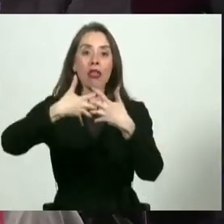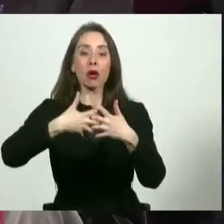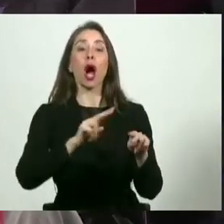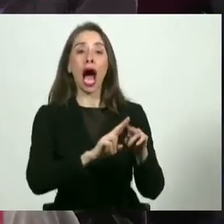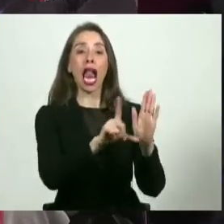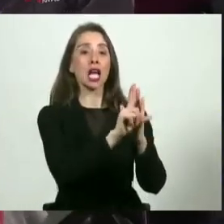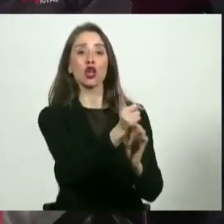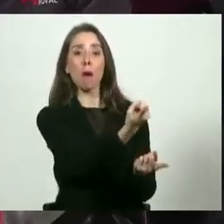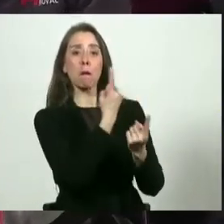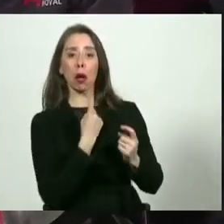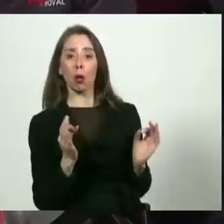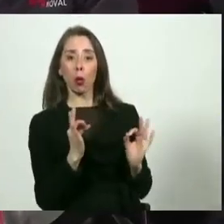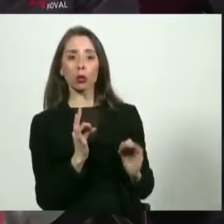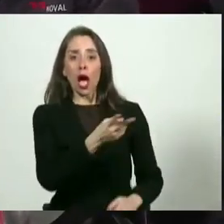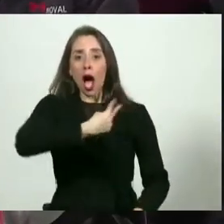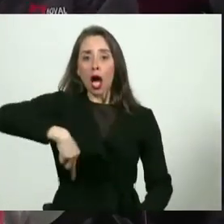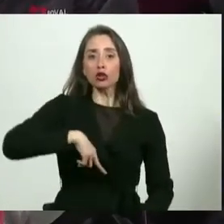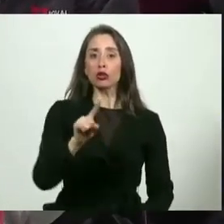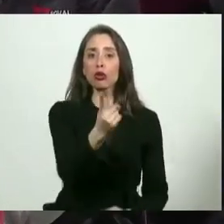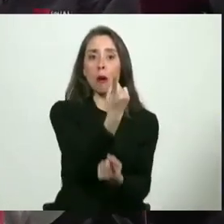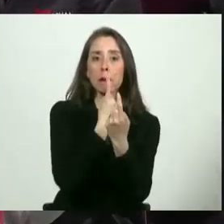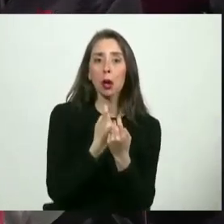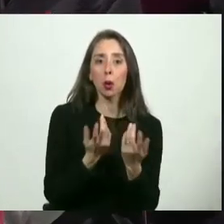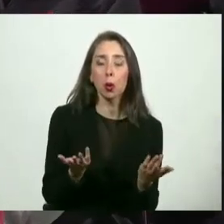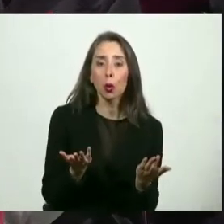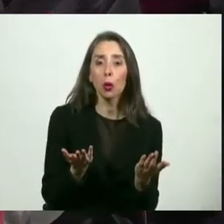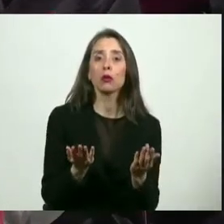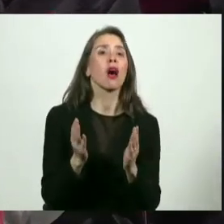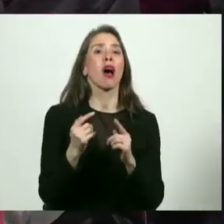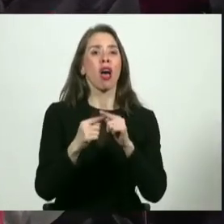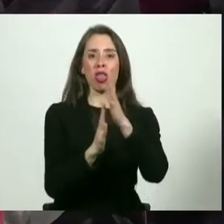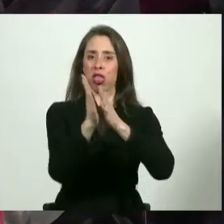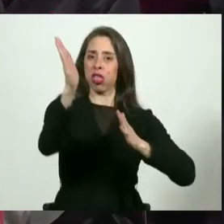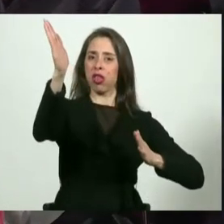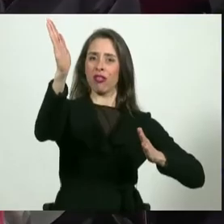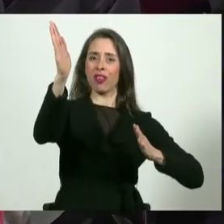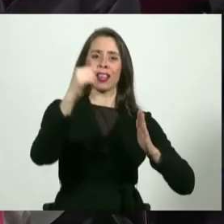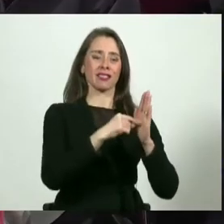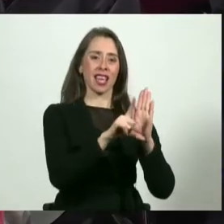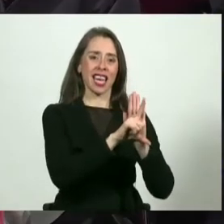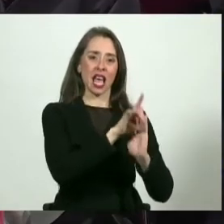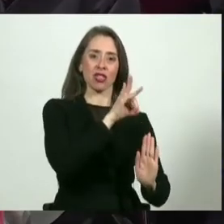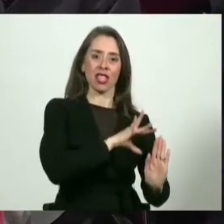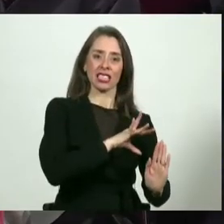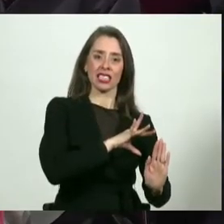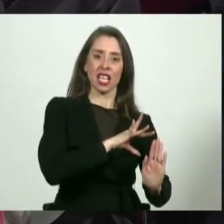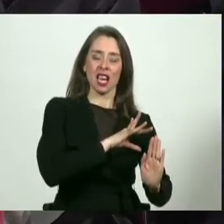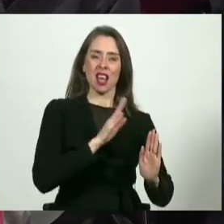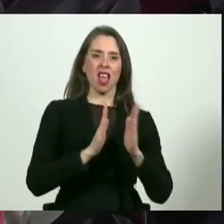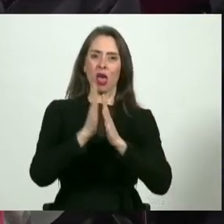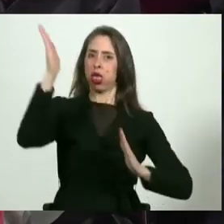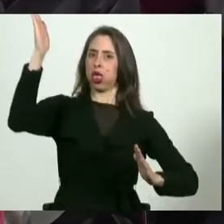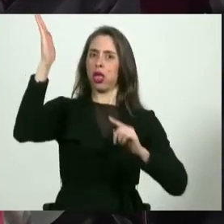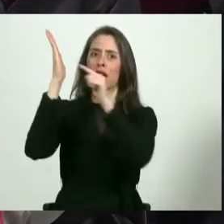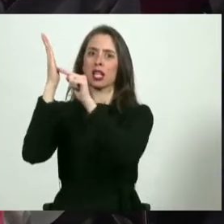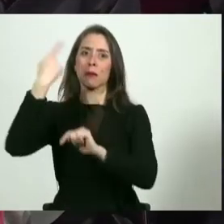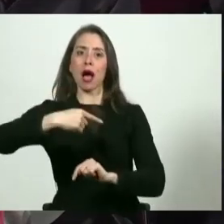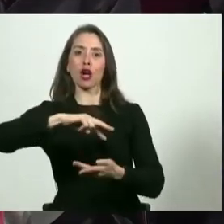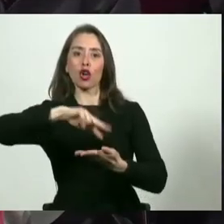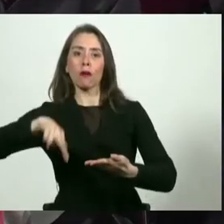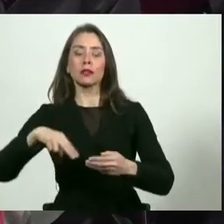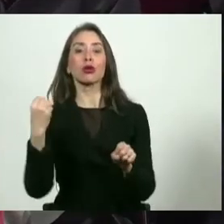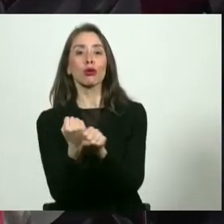no preguntan, y digo, y no nos preguntan tampoco. Hay brechas que tiene la legislación interna con lo que nos manda la convención, que es el